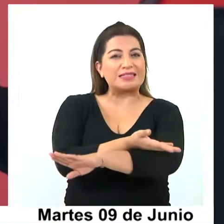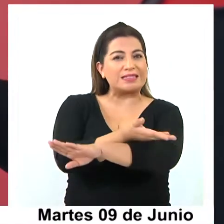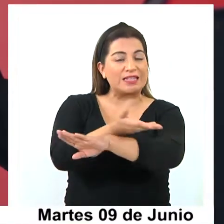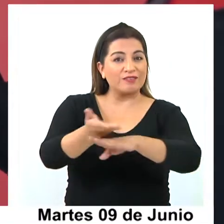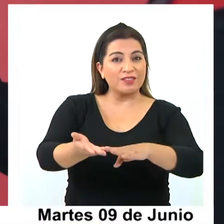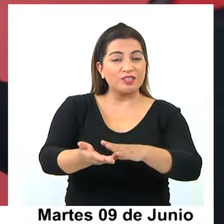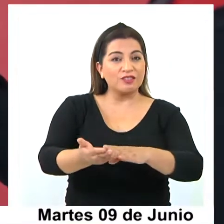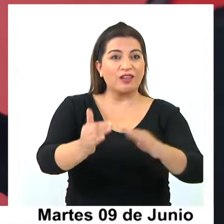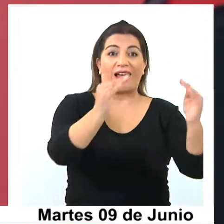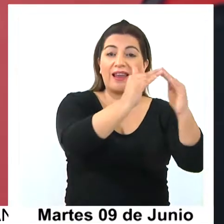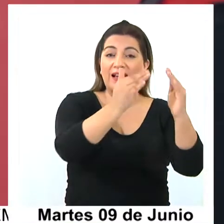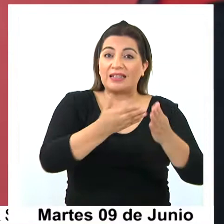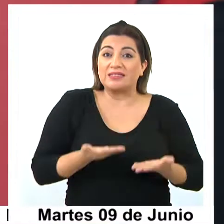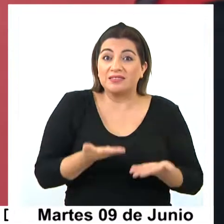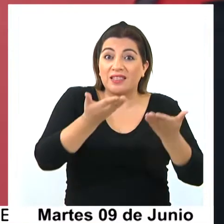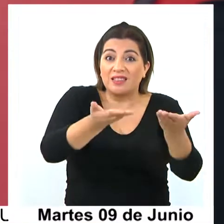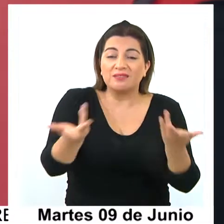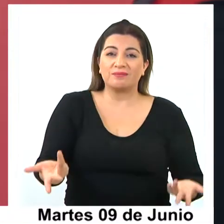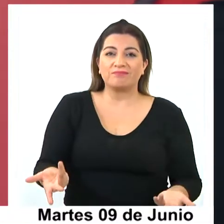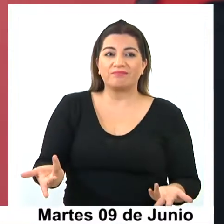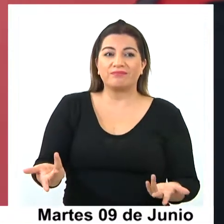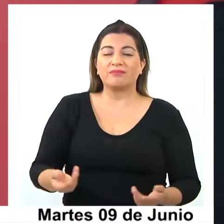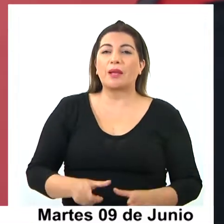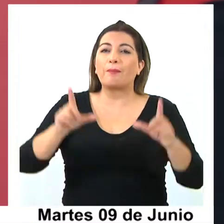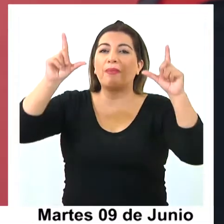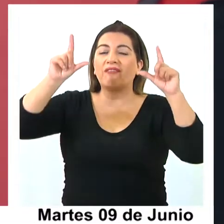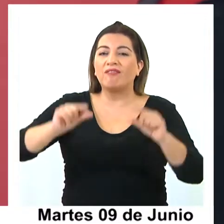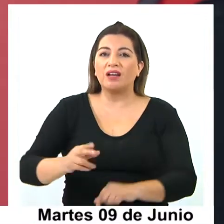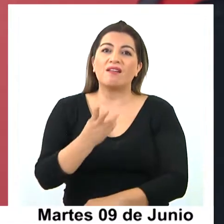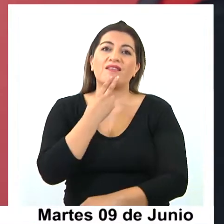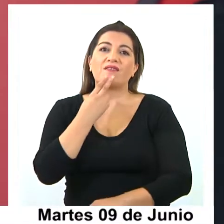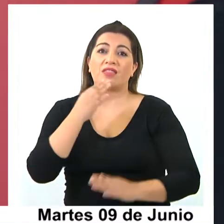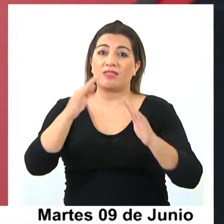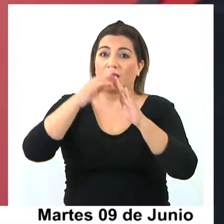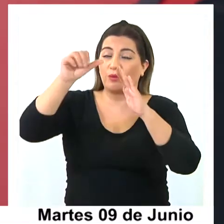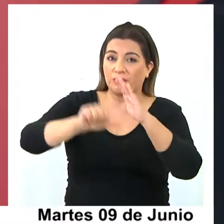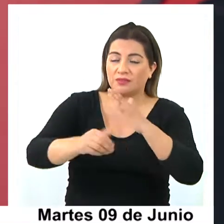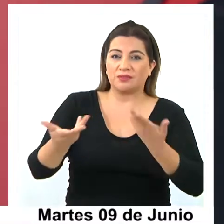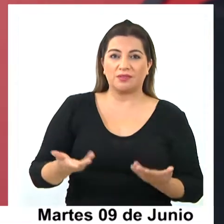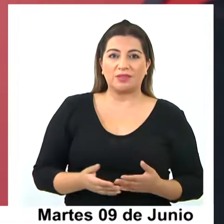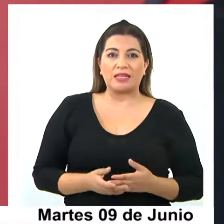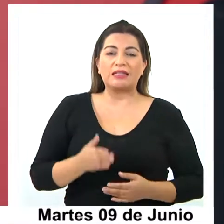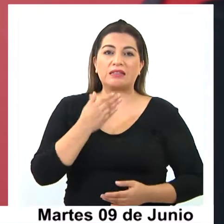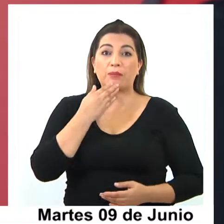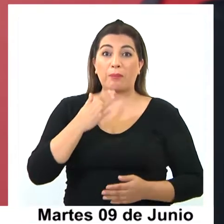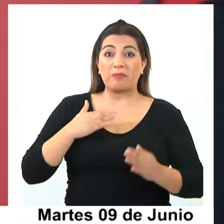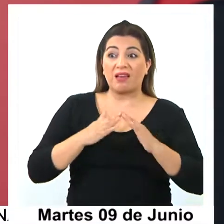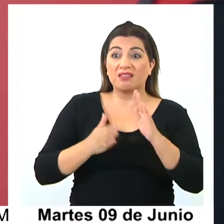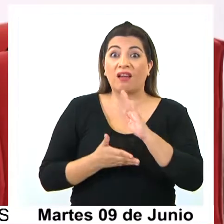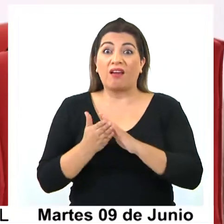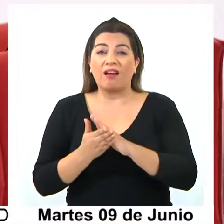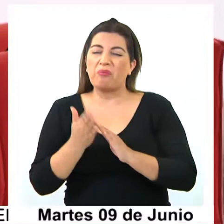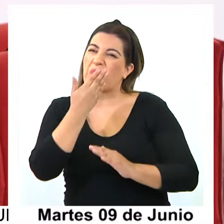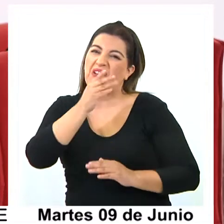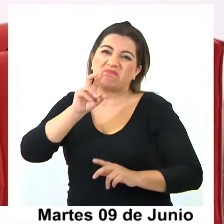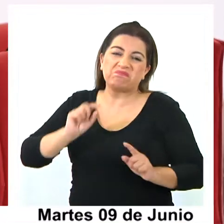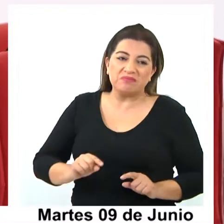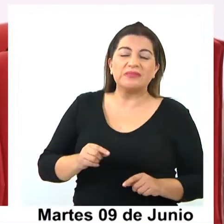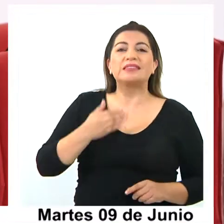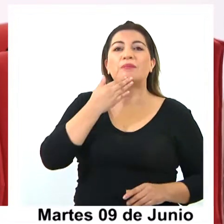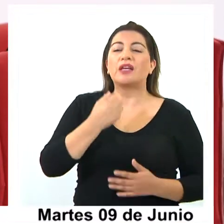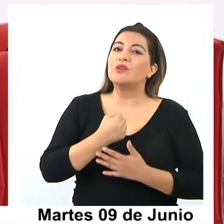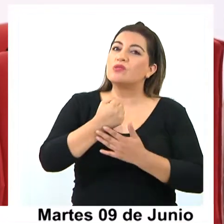servicios de deliveries ha permitido, de alguna manera, simplificar la vida en cuarentena. Evitamos salir de casa y al mismo tiempo